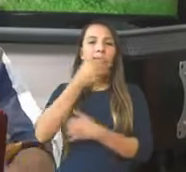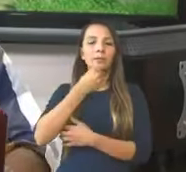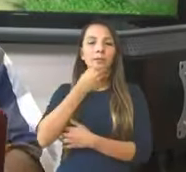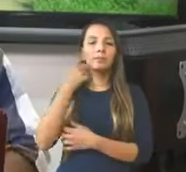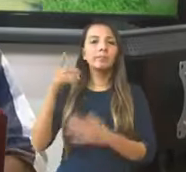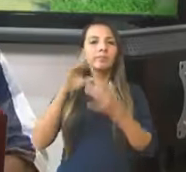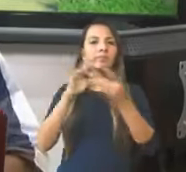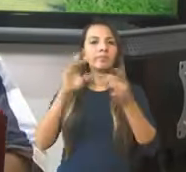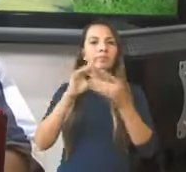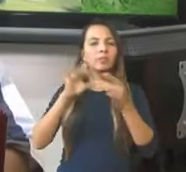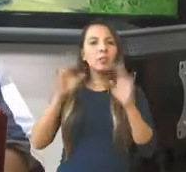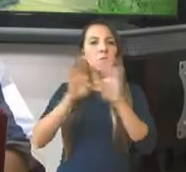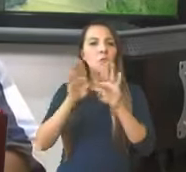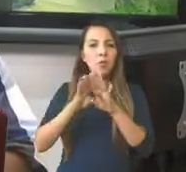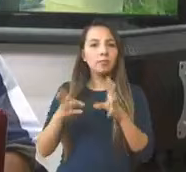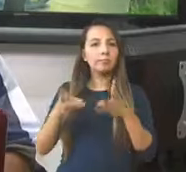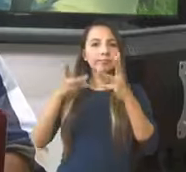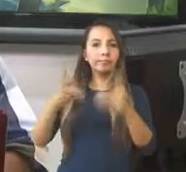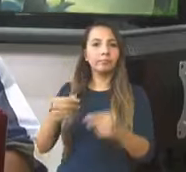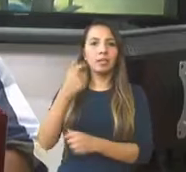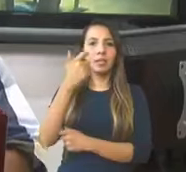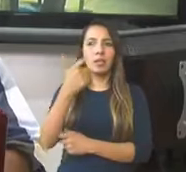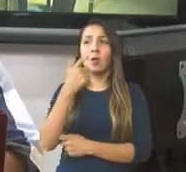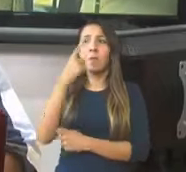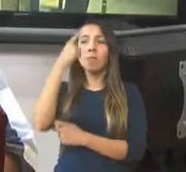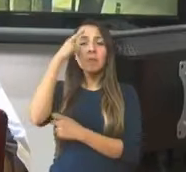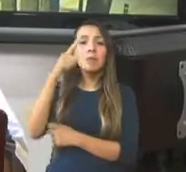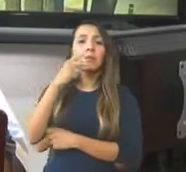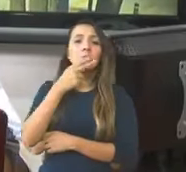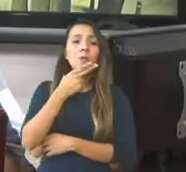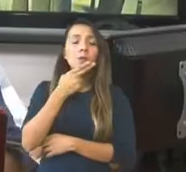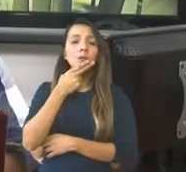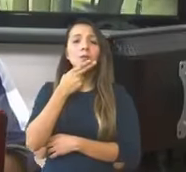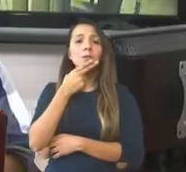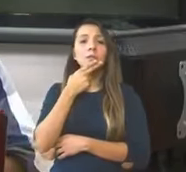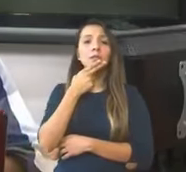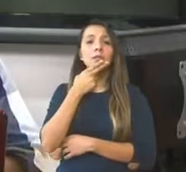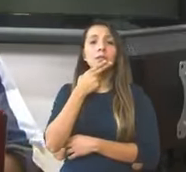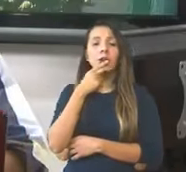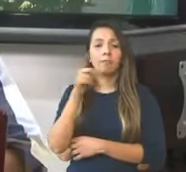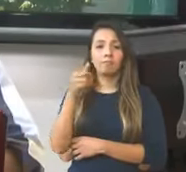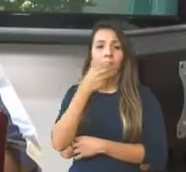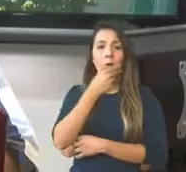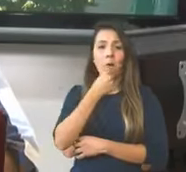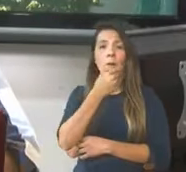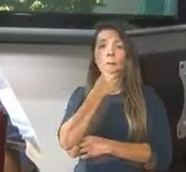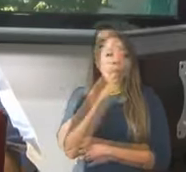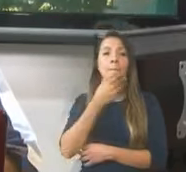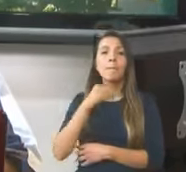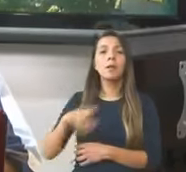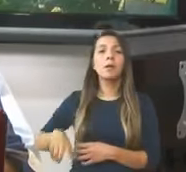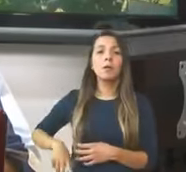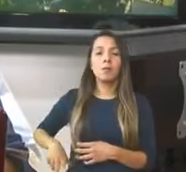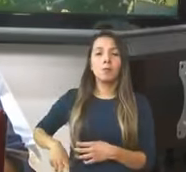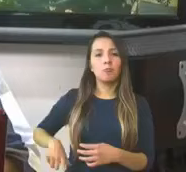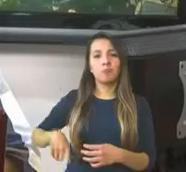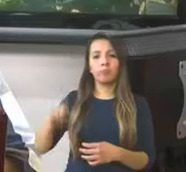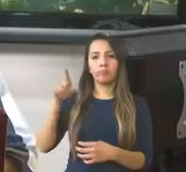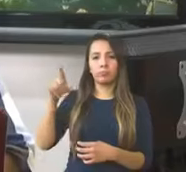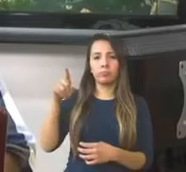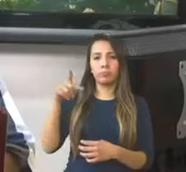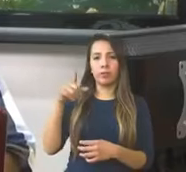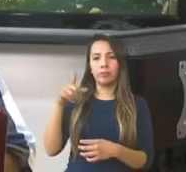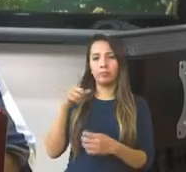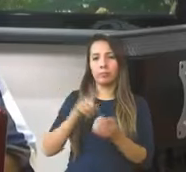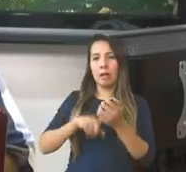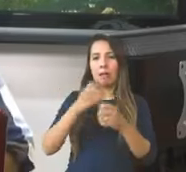manera se gasta el dinero, en qué lo están empleando, y el funcionario estatal tuvo a bien darnos esta entrevista vía telefónica, al